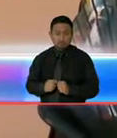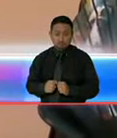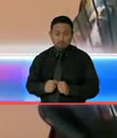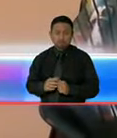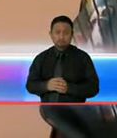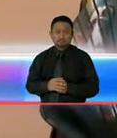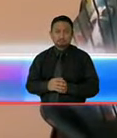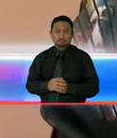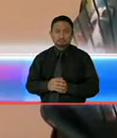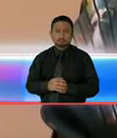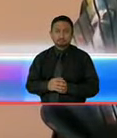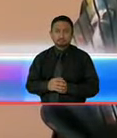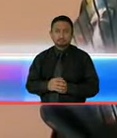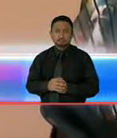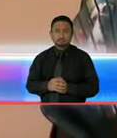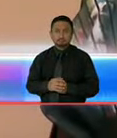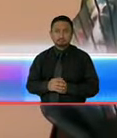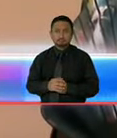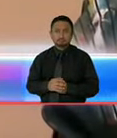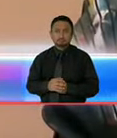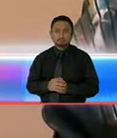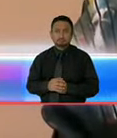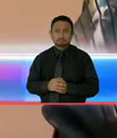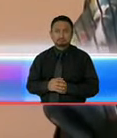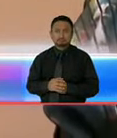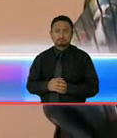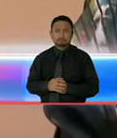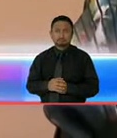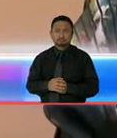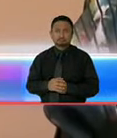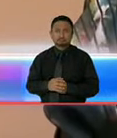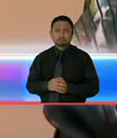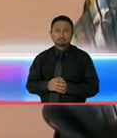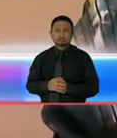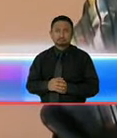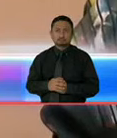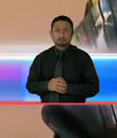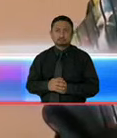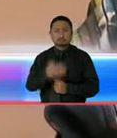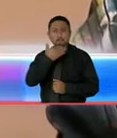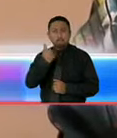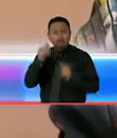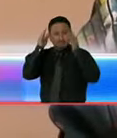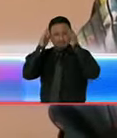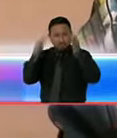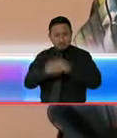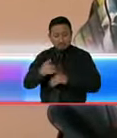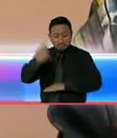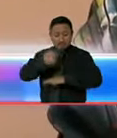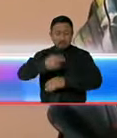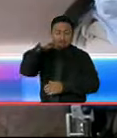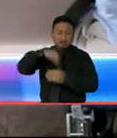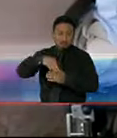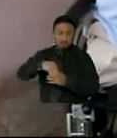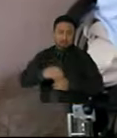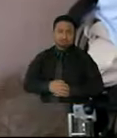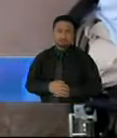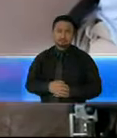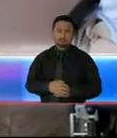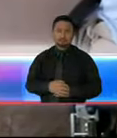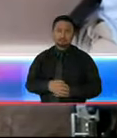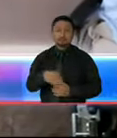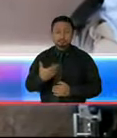una más cálida y asistencia en ese día de las elecciones.